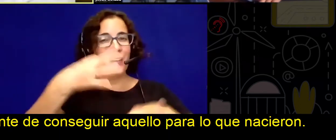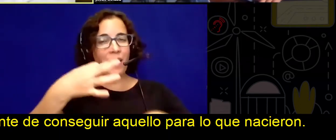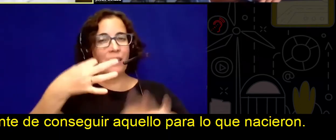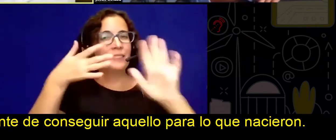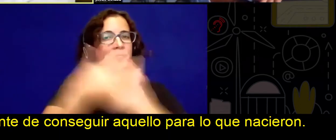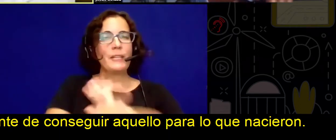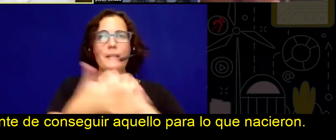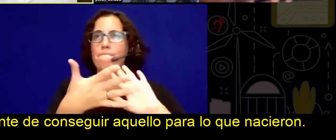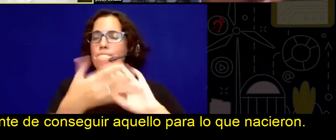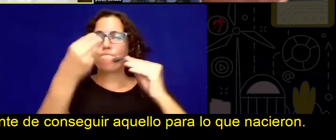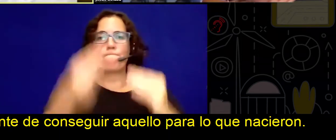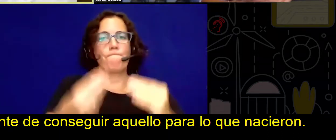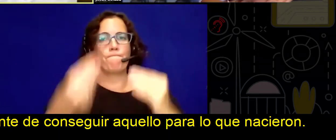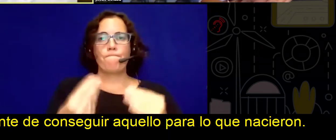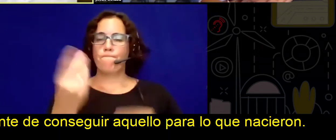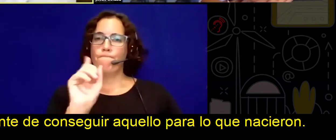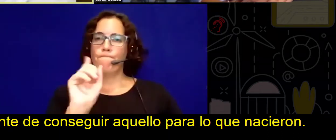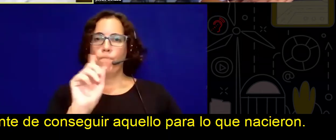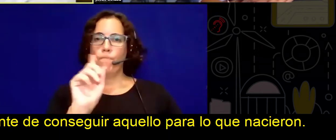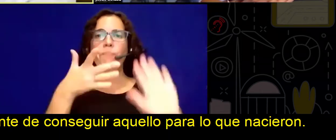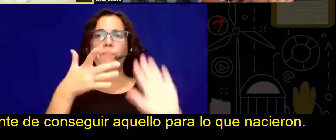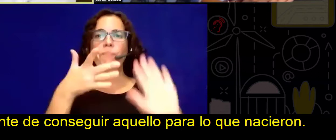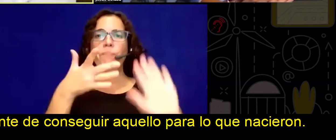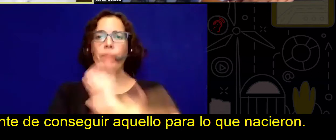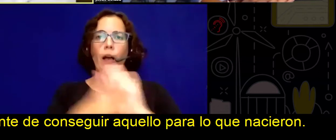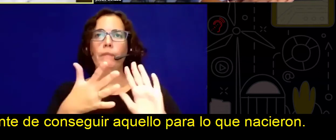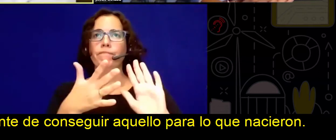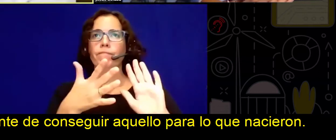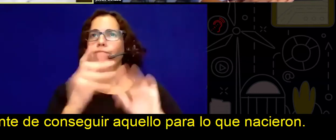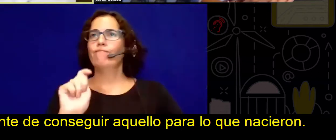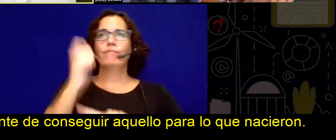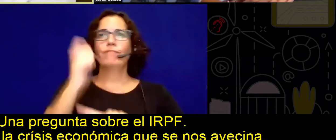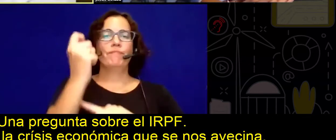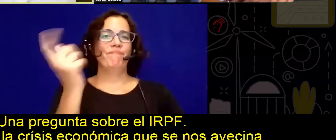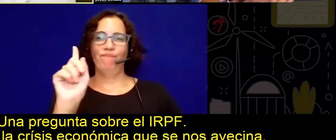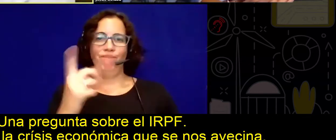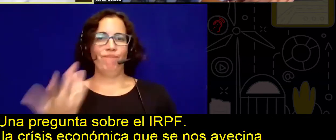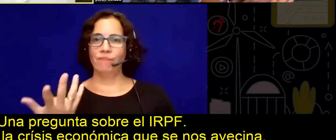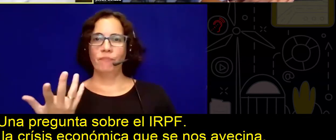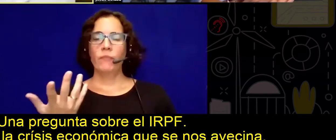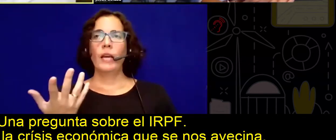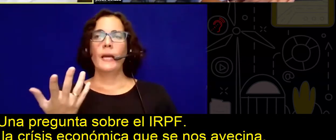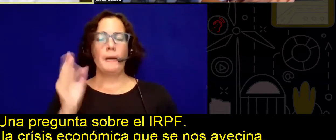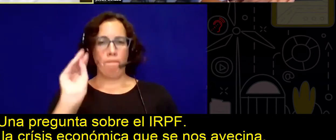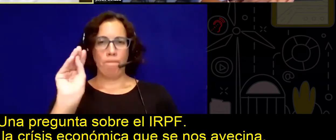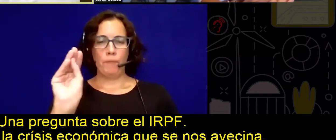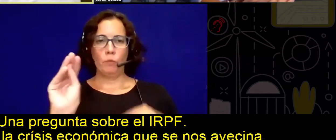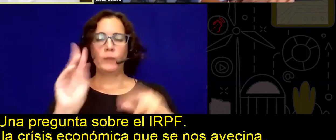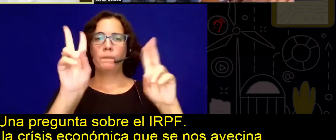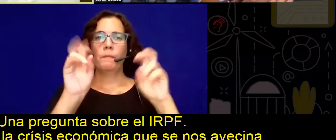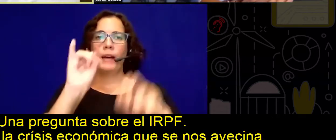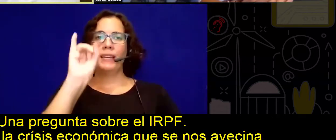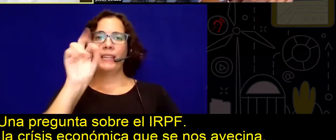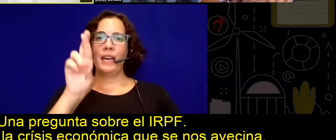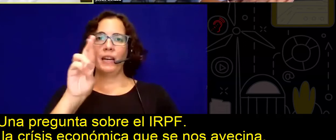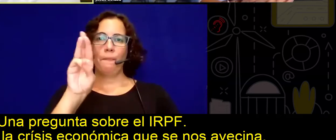realmente de conseguir aquello para lo que nacieron. Oye, una pregunta sobre el IRPF después